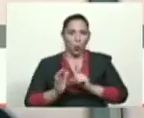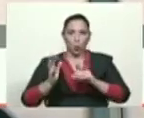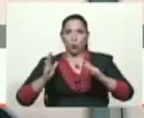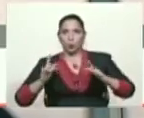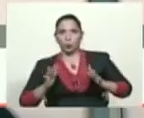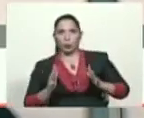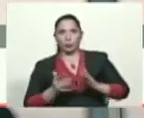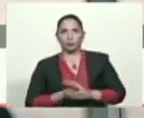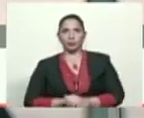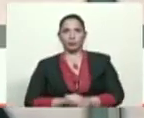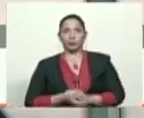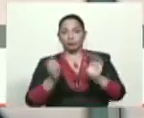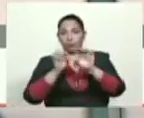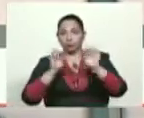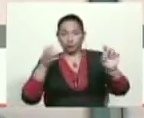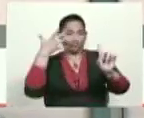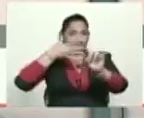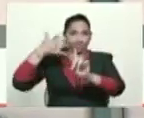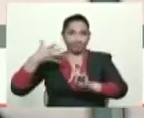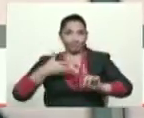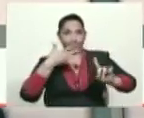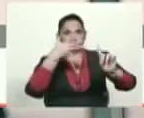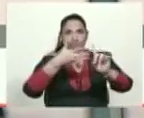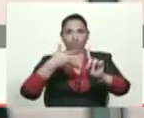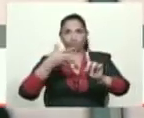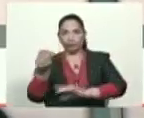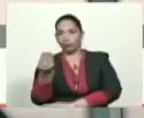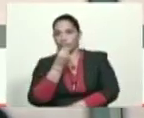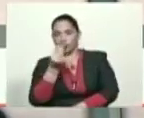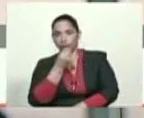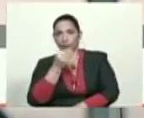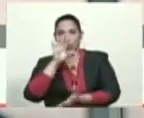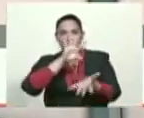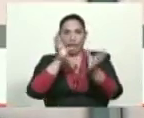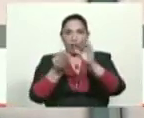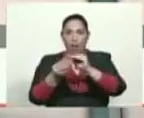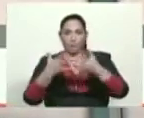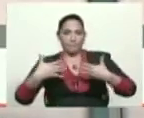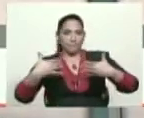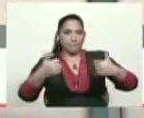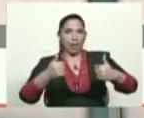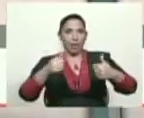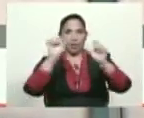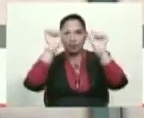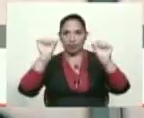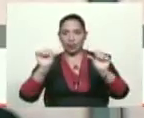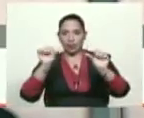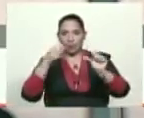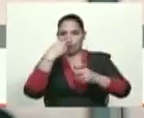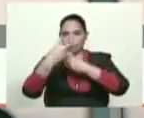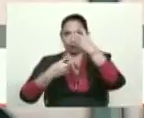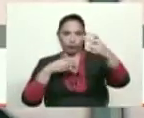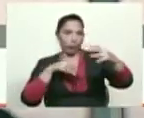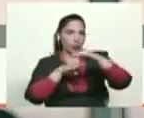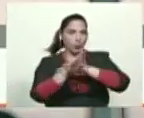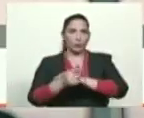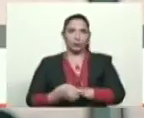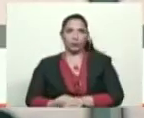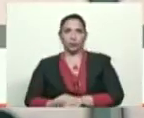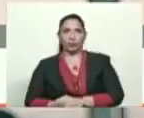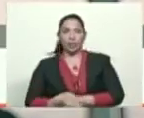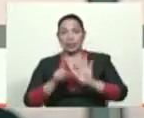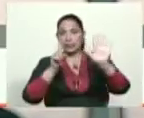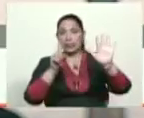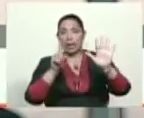de educación de alimentación con los clave y de salud con el sistema barrio dentro de tal manera que esos seis ámbitos